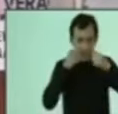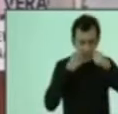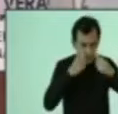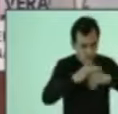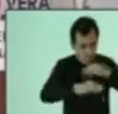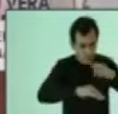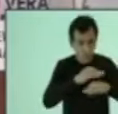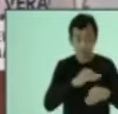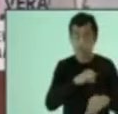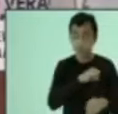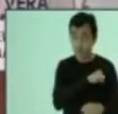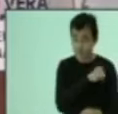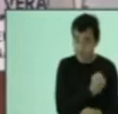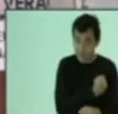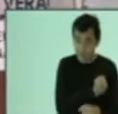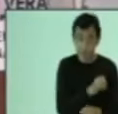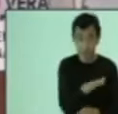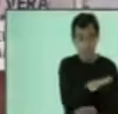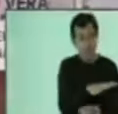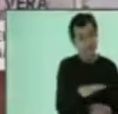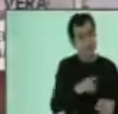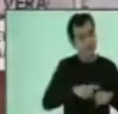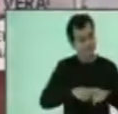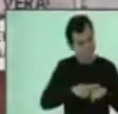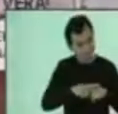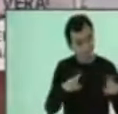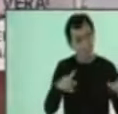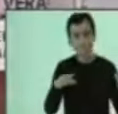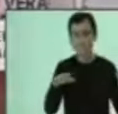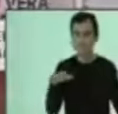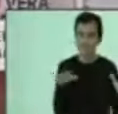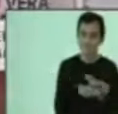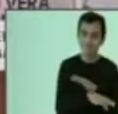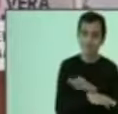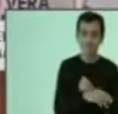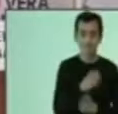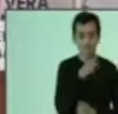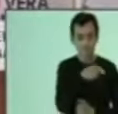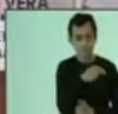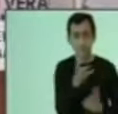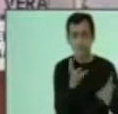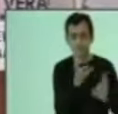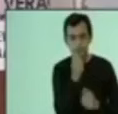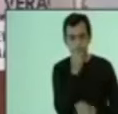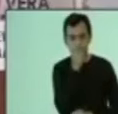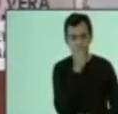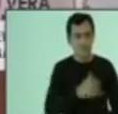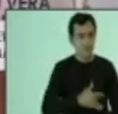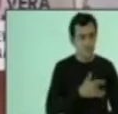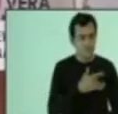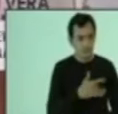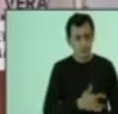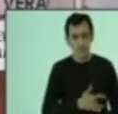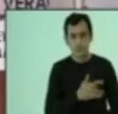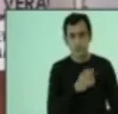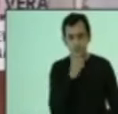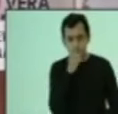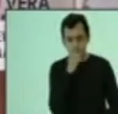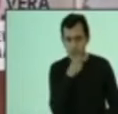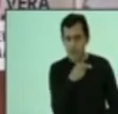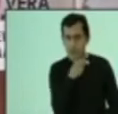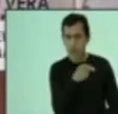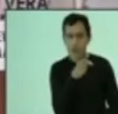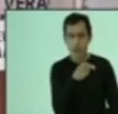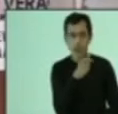sanas la ciudad puede ser diferente. De tal modo que hemos considerado a bien poder rehabilitar